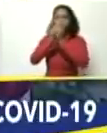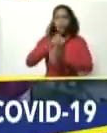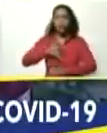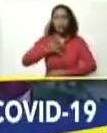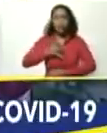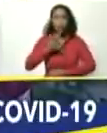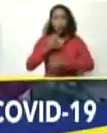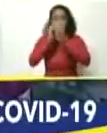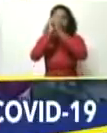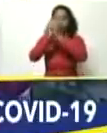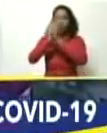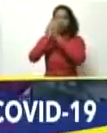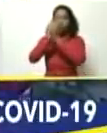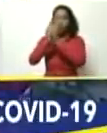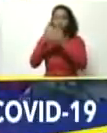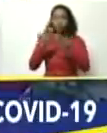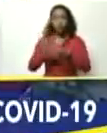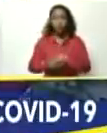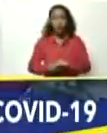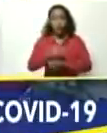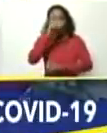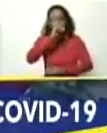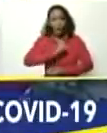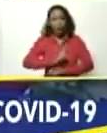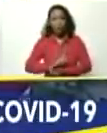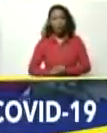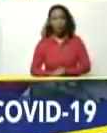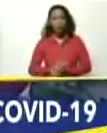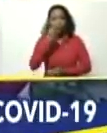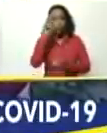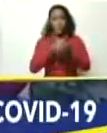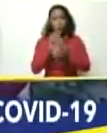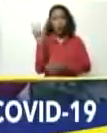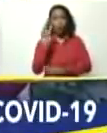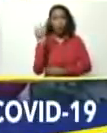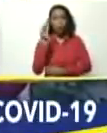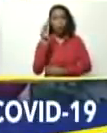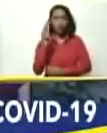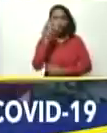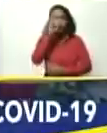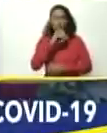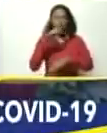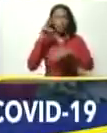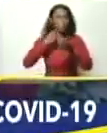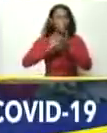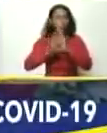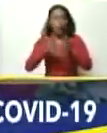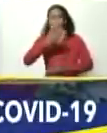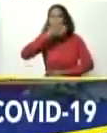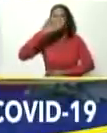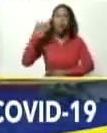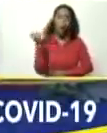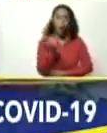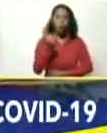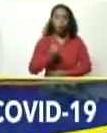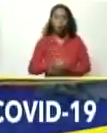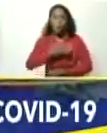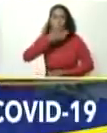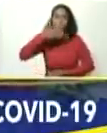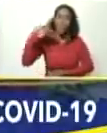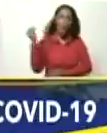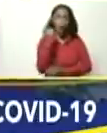sentimientos, proyectar el año 2022 como un año mejor.